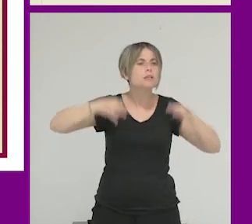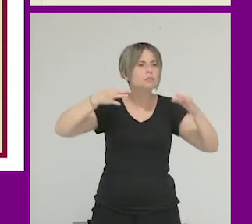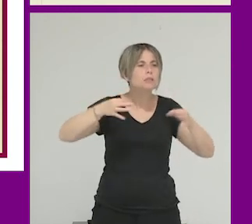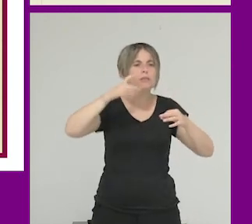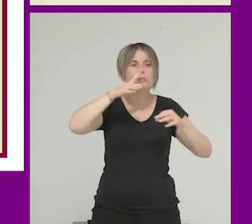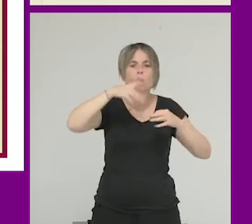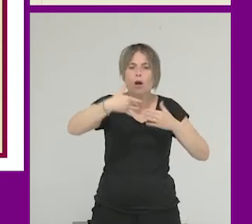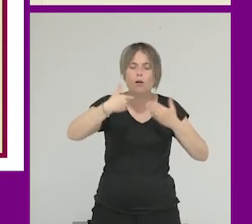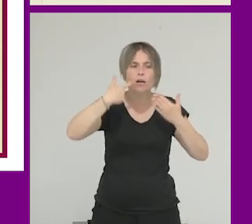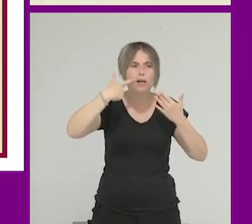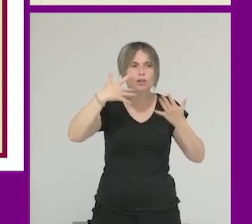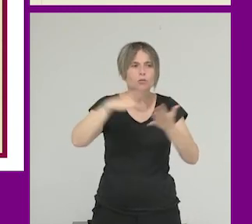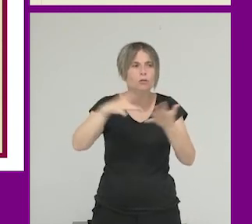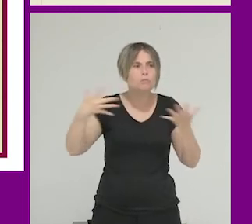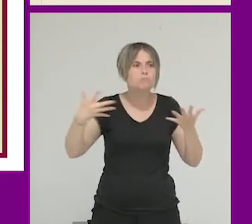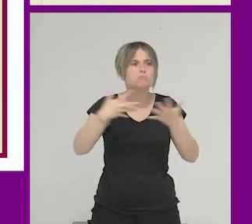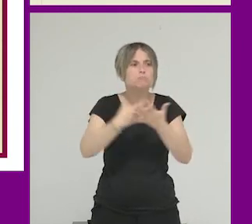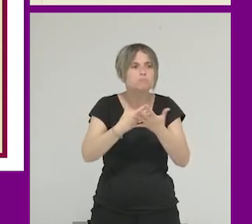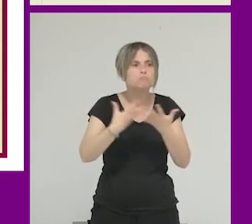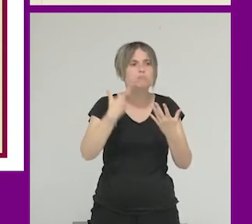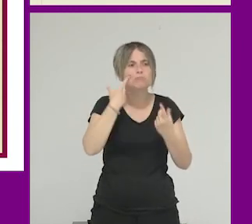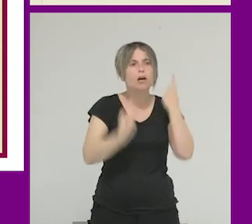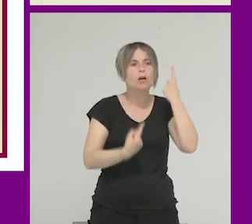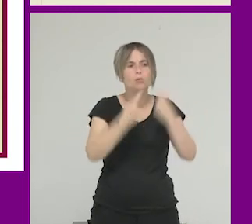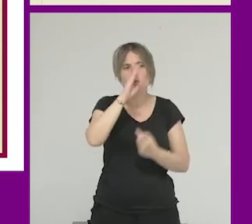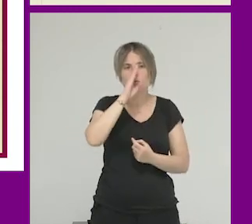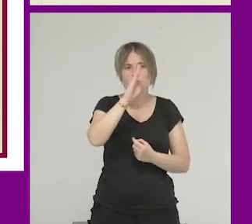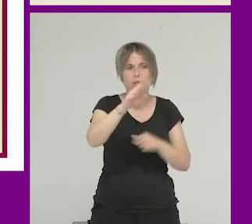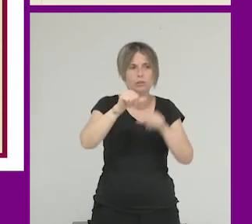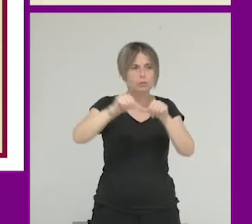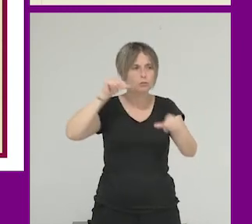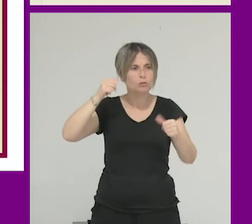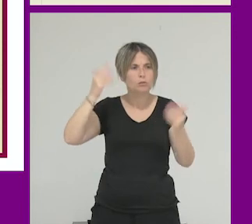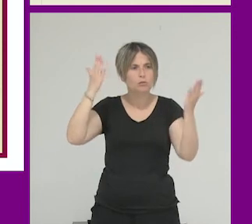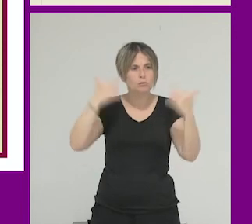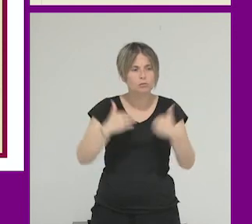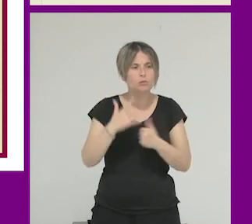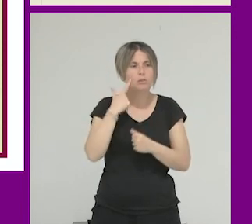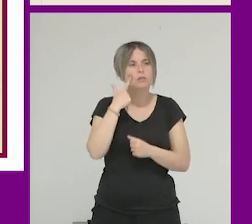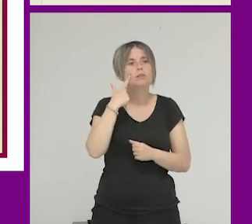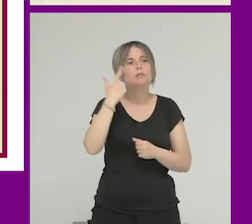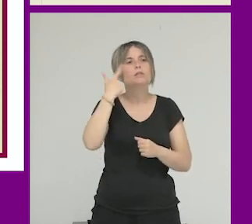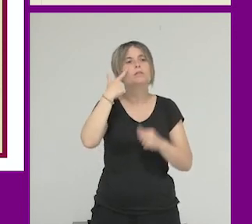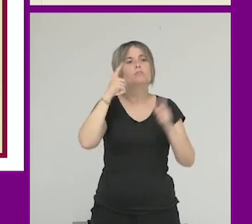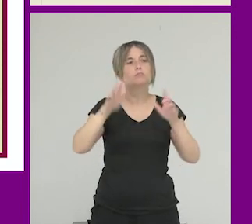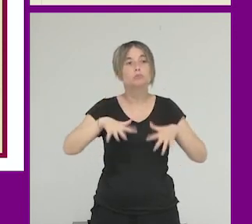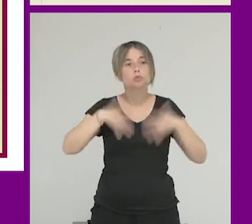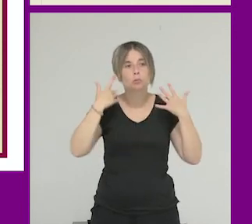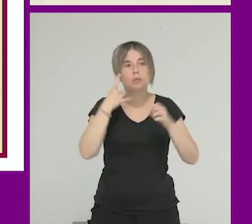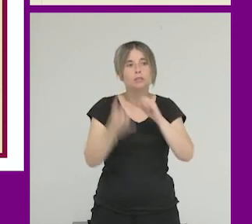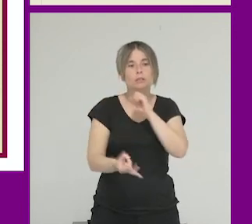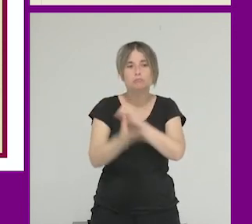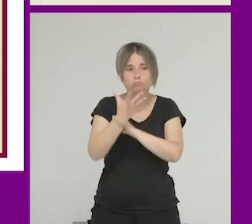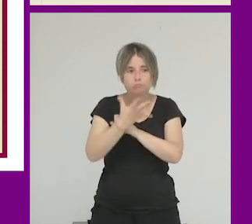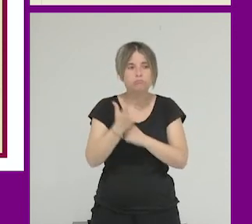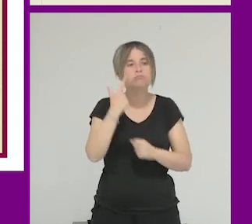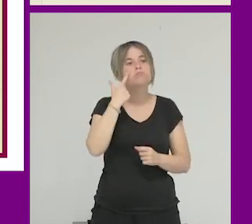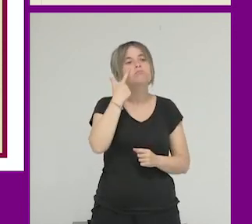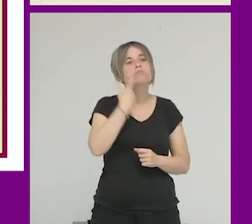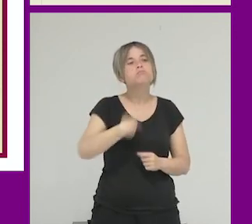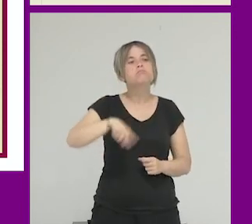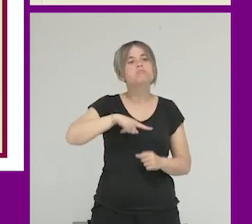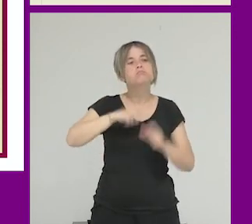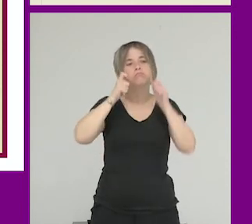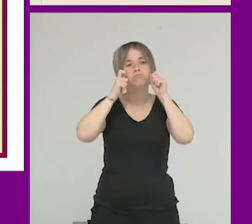horietako asko zuzenean ezabatuta izan dute, eta piztu da ba, aukera bat ikusterakoan. Eta